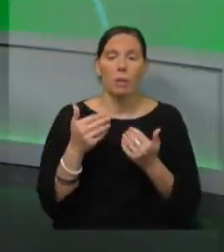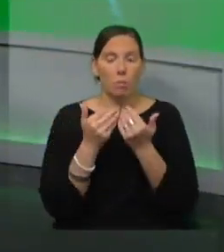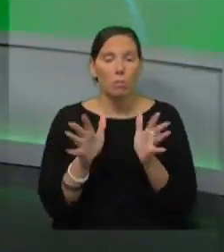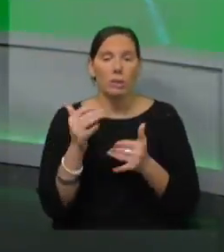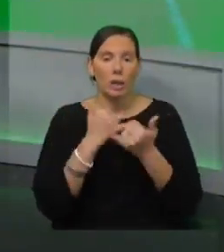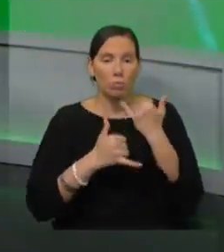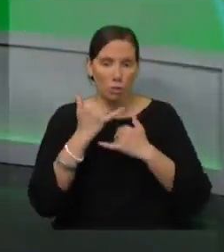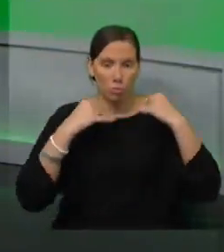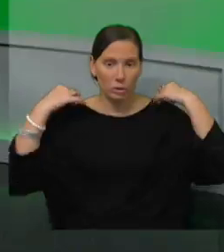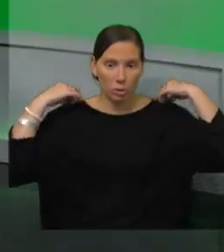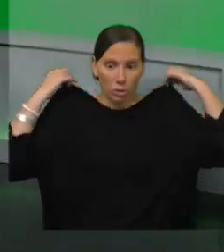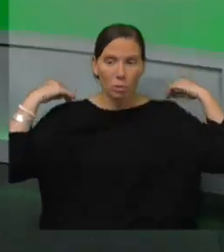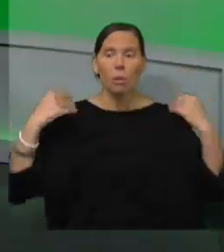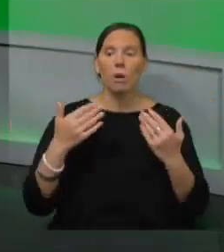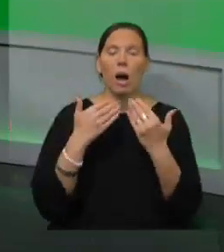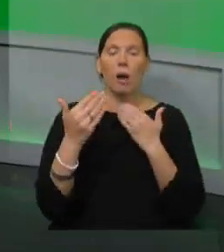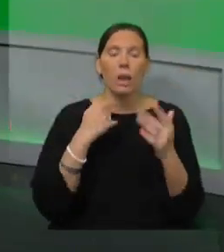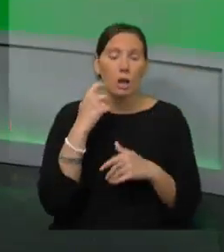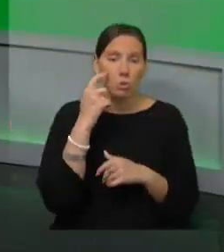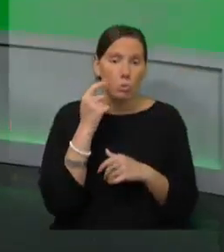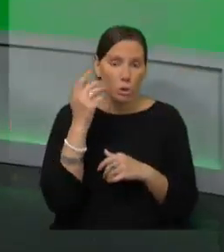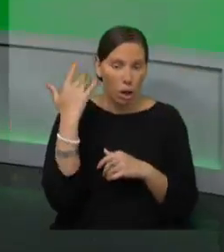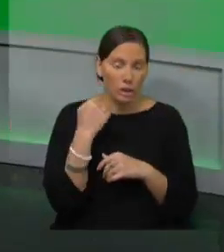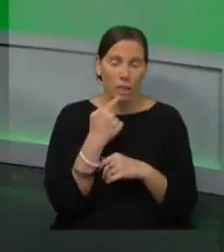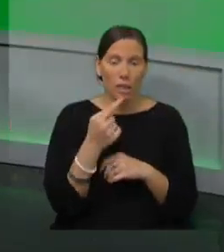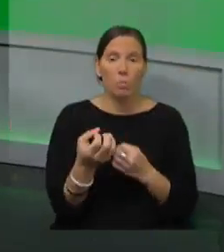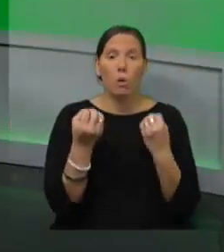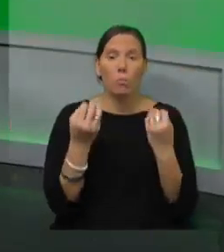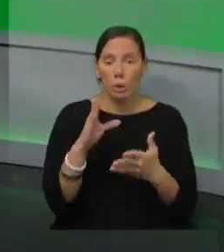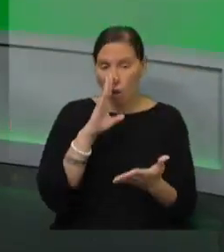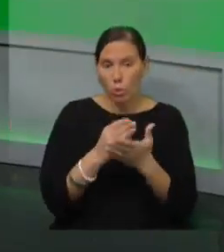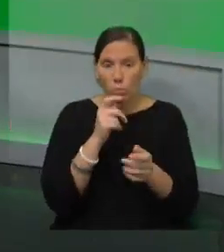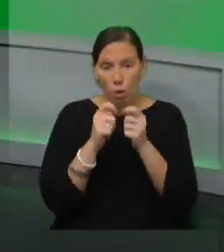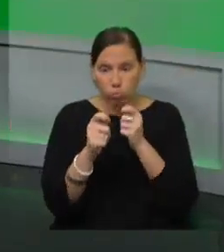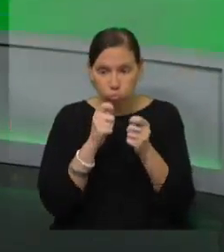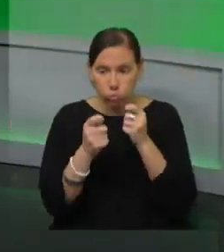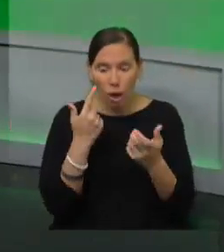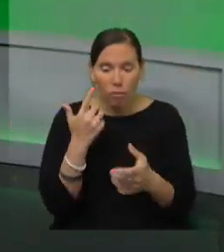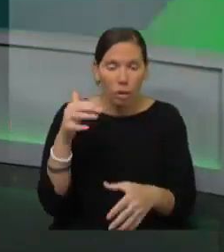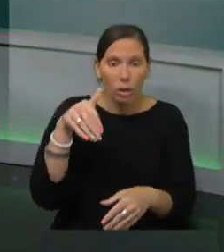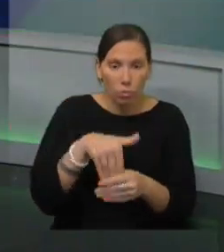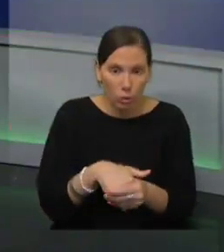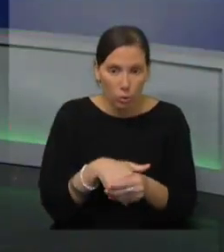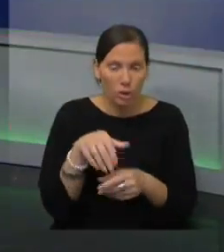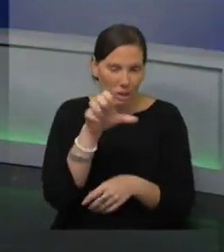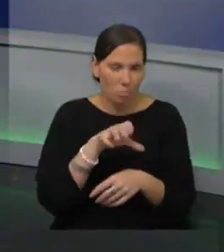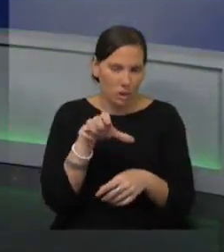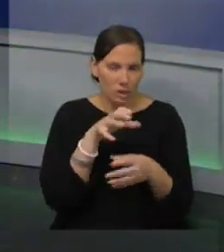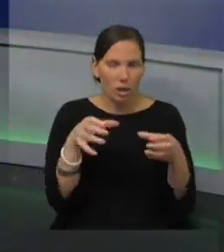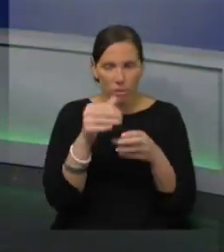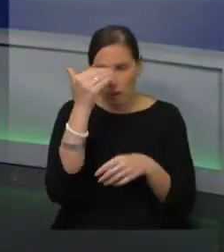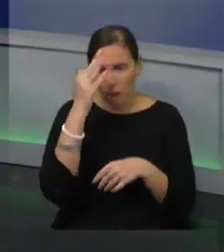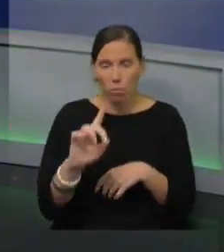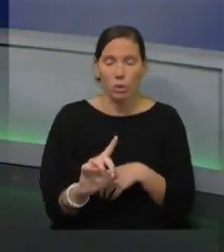el desarrollo informativo y vamos a hablar de números como dijimos en nuestra portada porque según la última encuesta de intención de voto de opción consultores el frente amplio